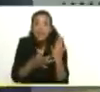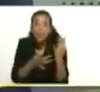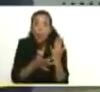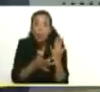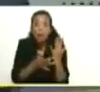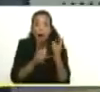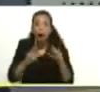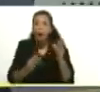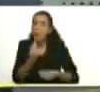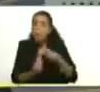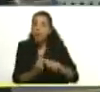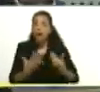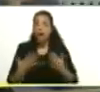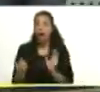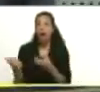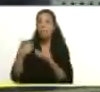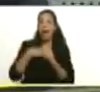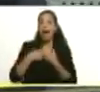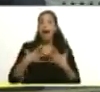aplicada a la salud,